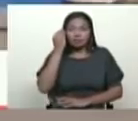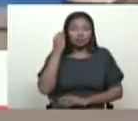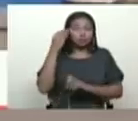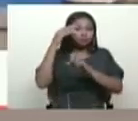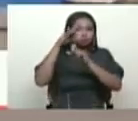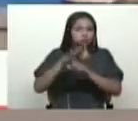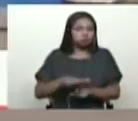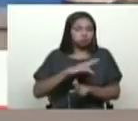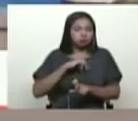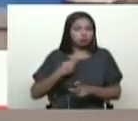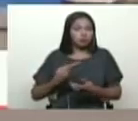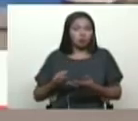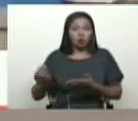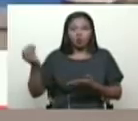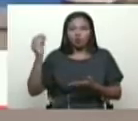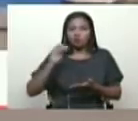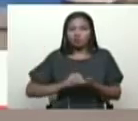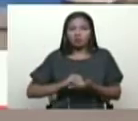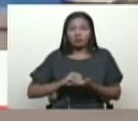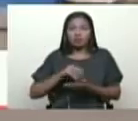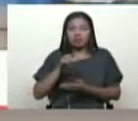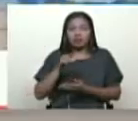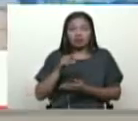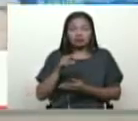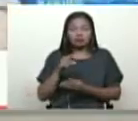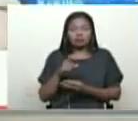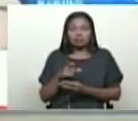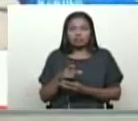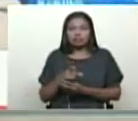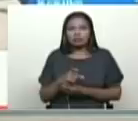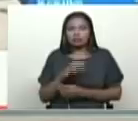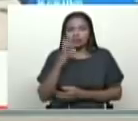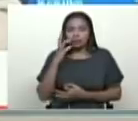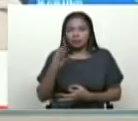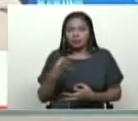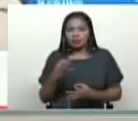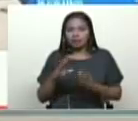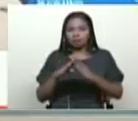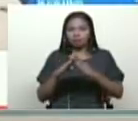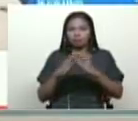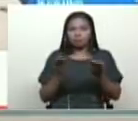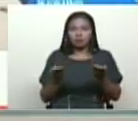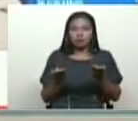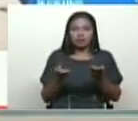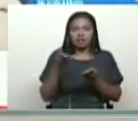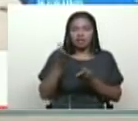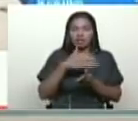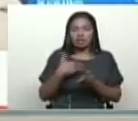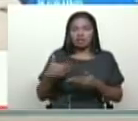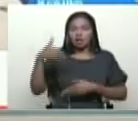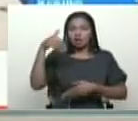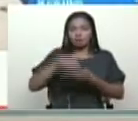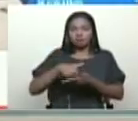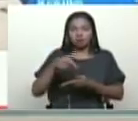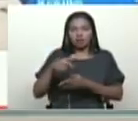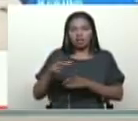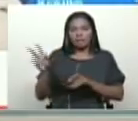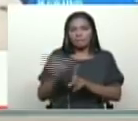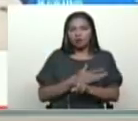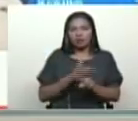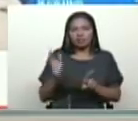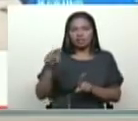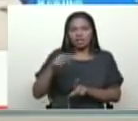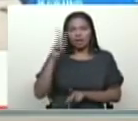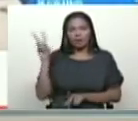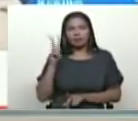daremos en esta oportunidad será de características bíblicas. Aquel que intente llenar de violencia al país